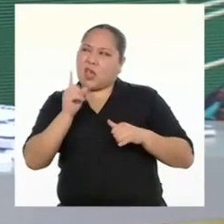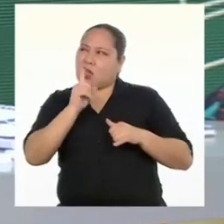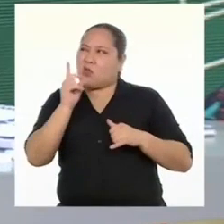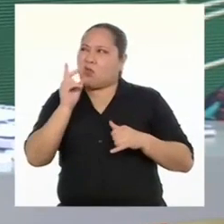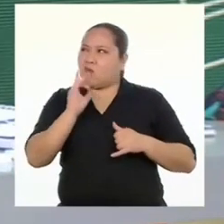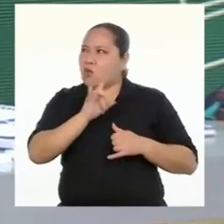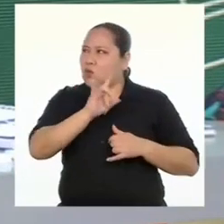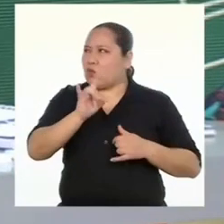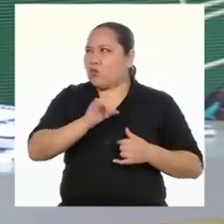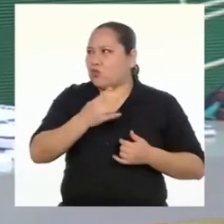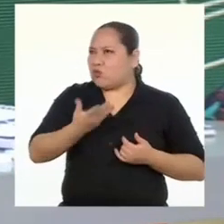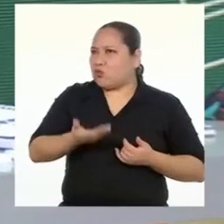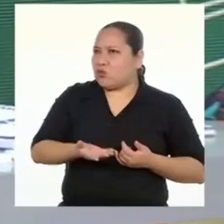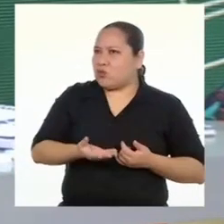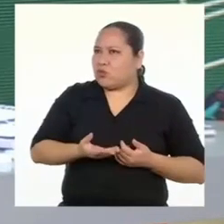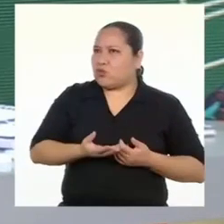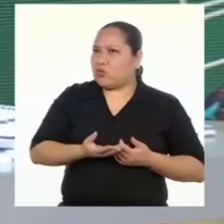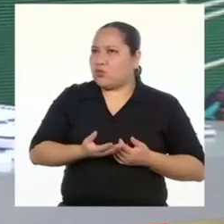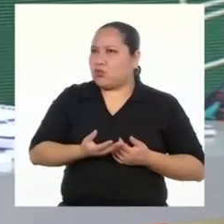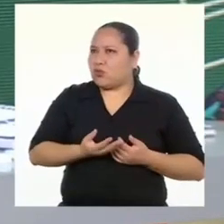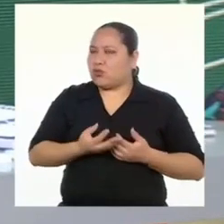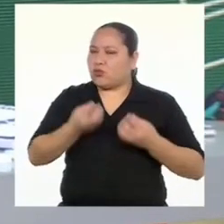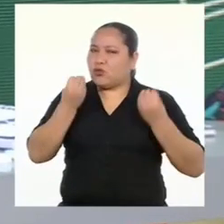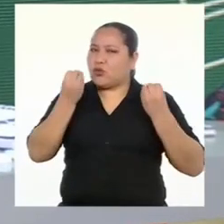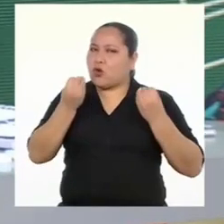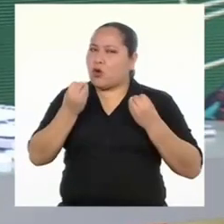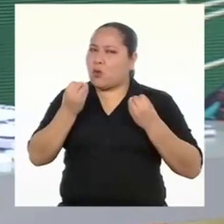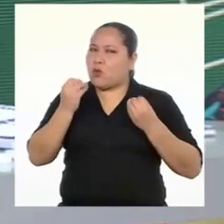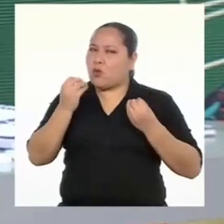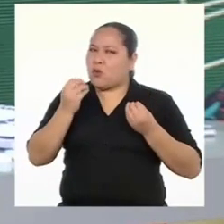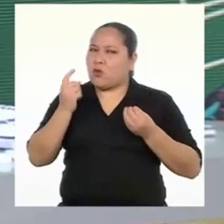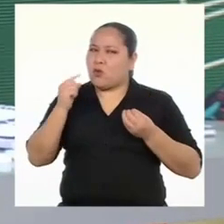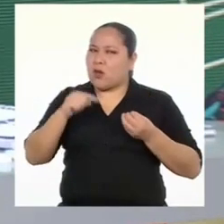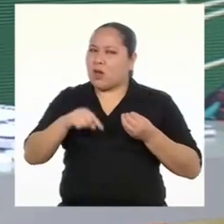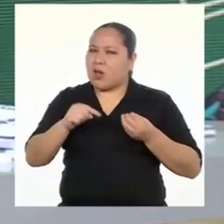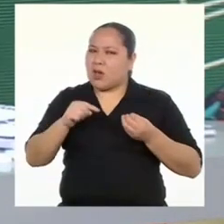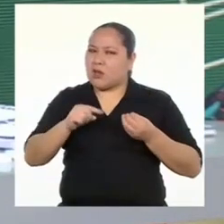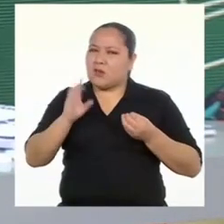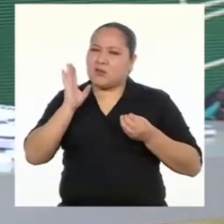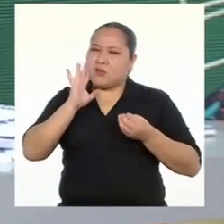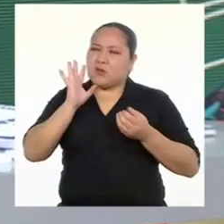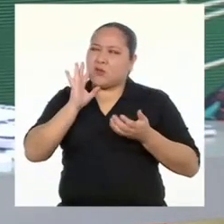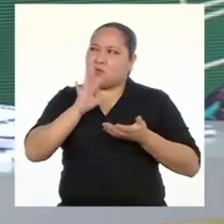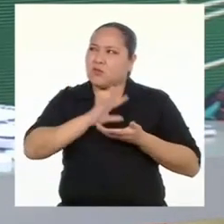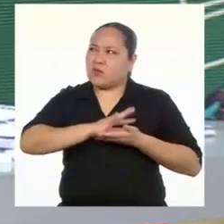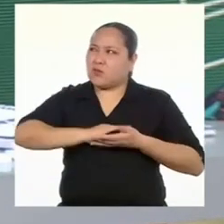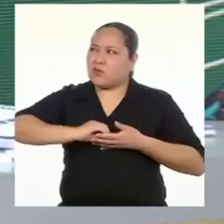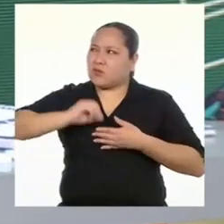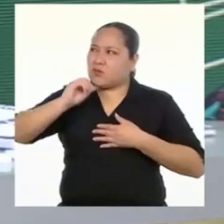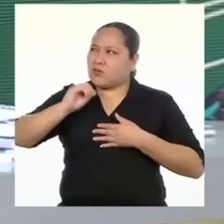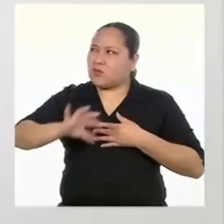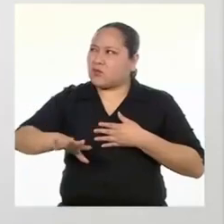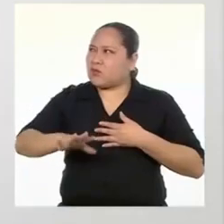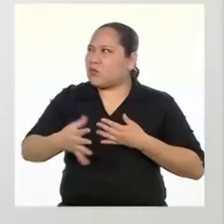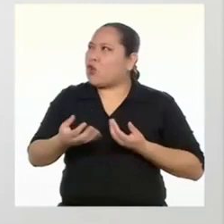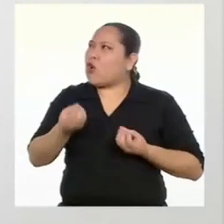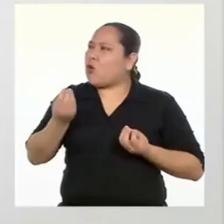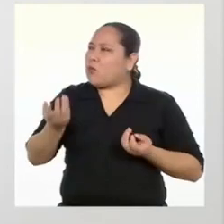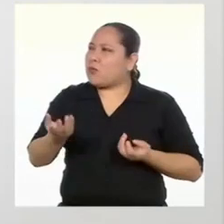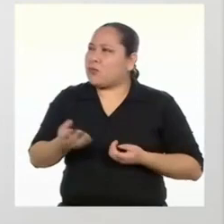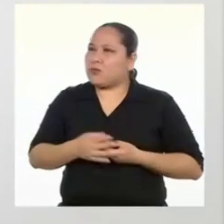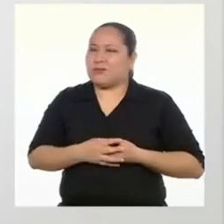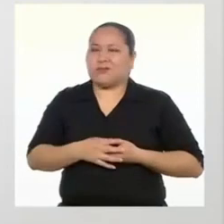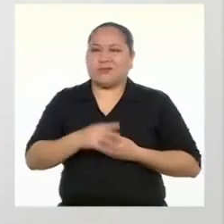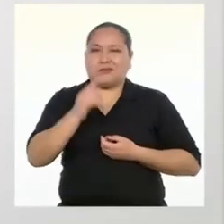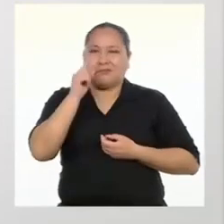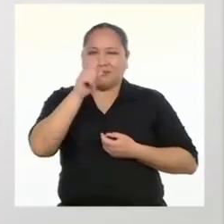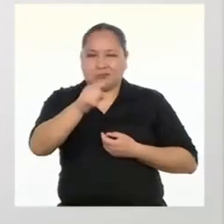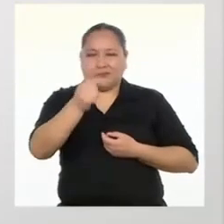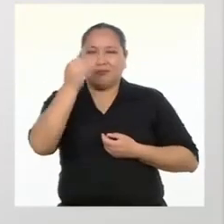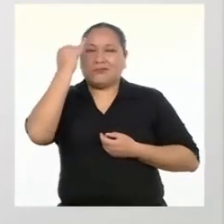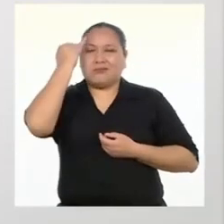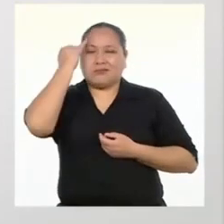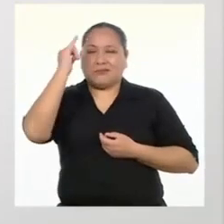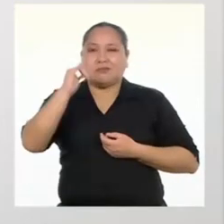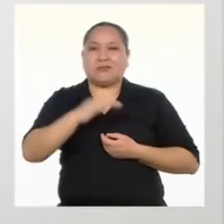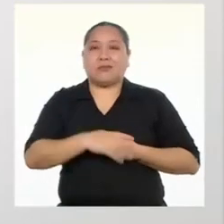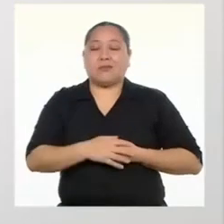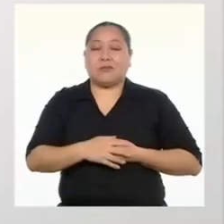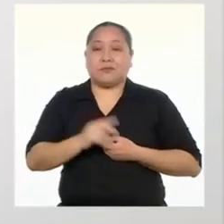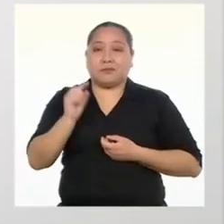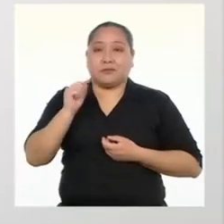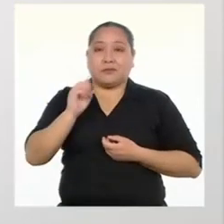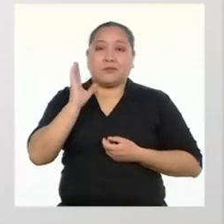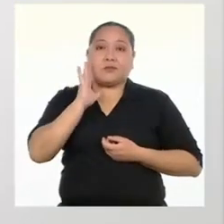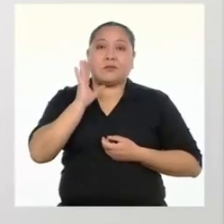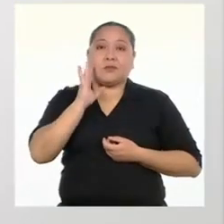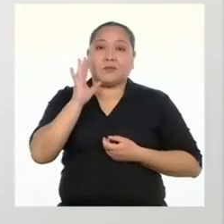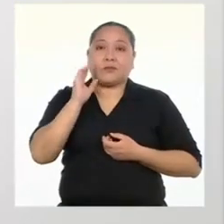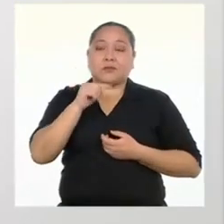no uso? ¿Y cómo eliminar esas sustancias después de utilizarlas en la nutrición? Buen razonamiento. Los